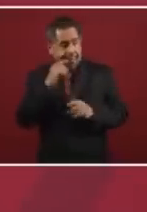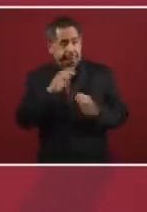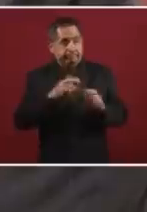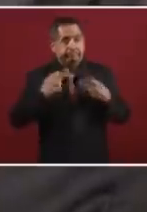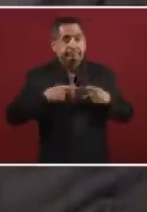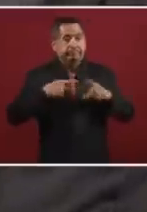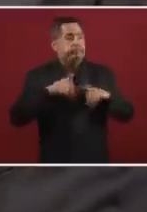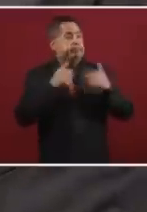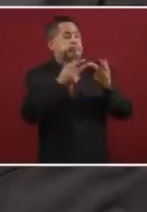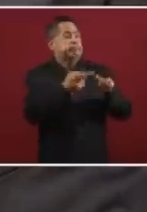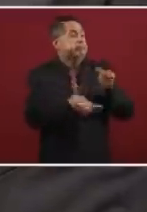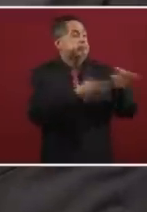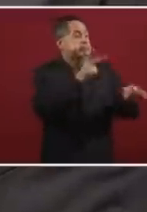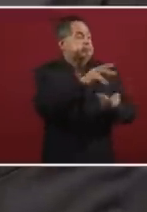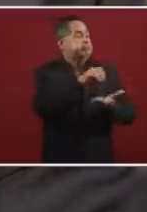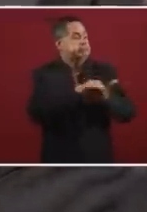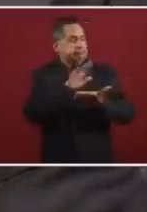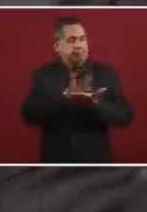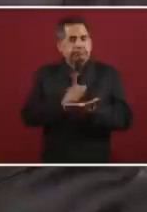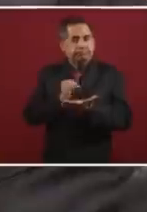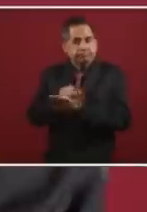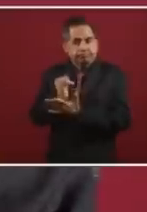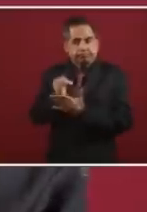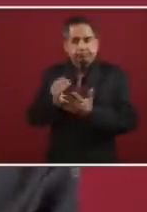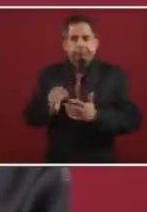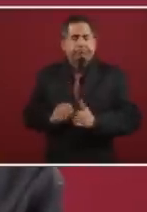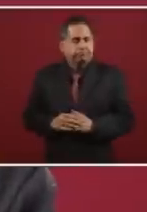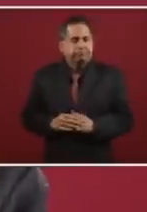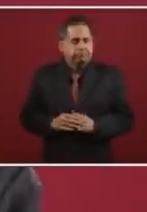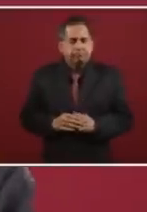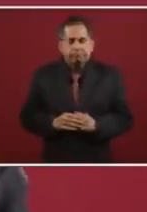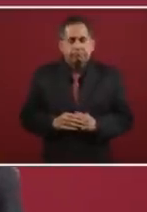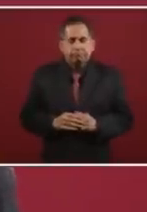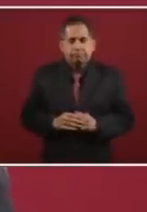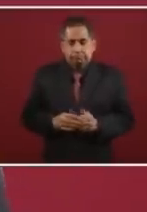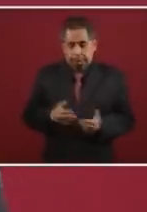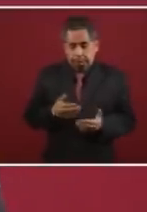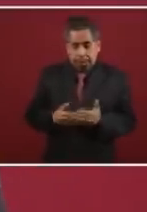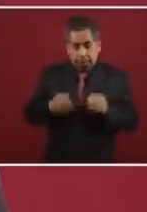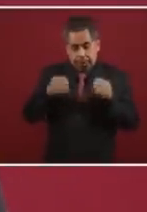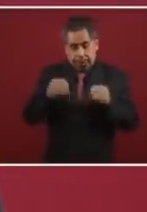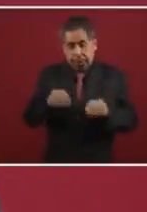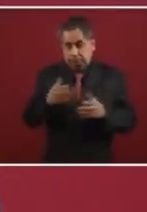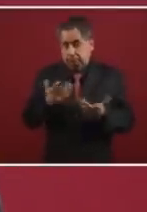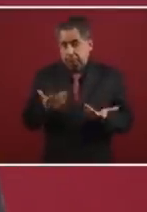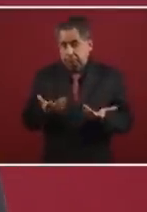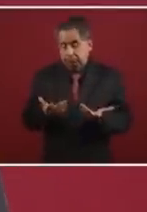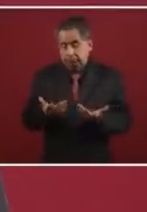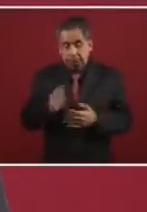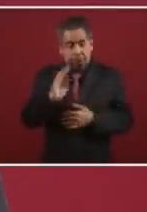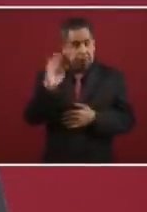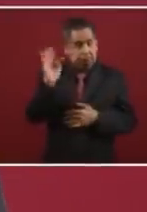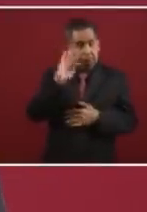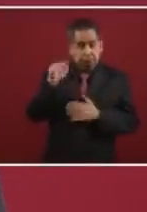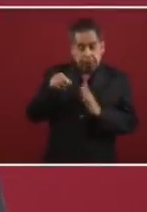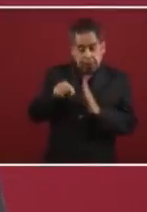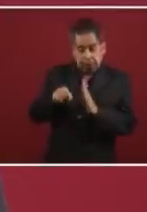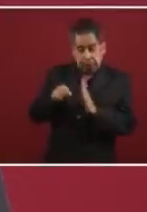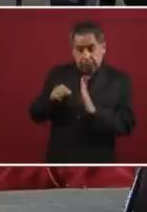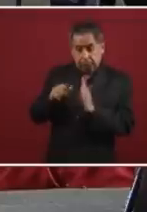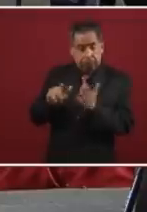en este caso si éste se aprueba esta